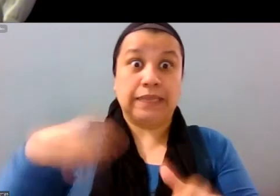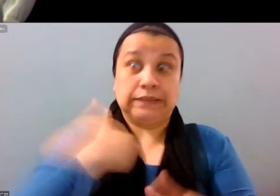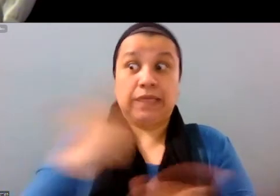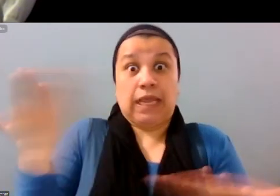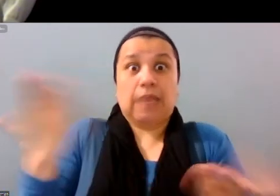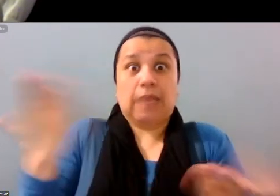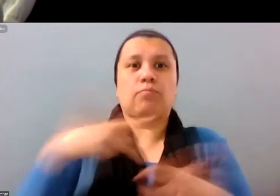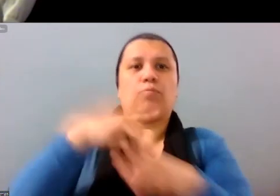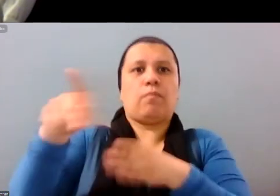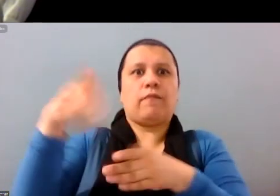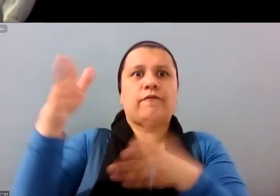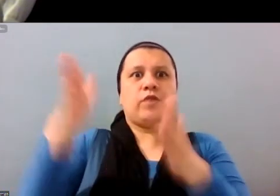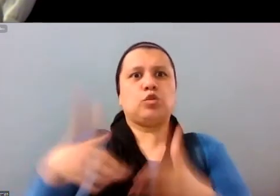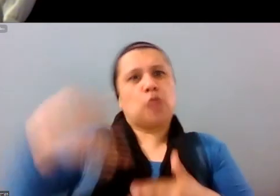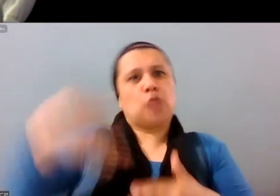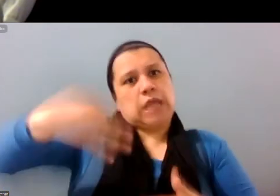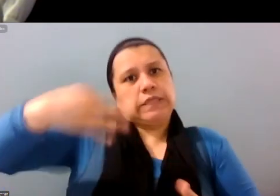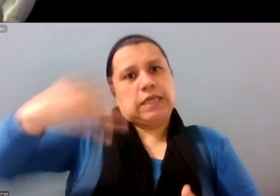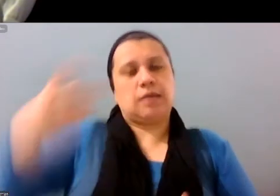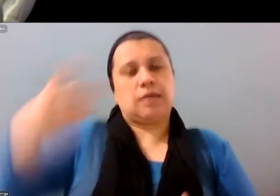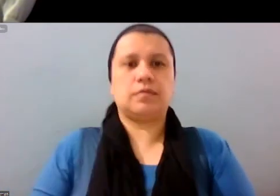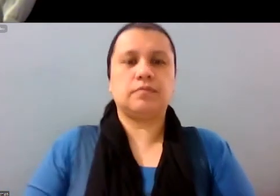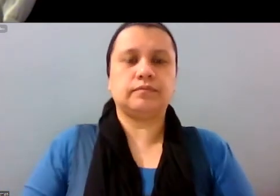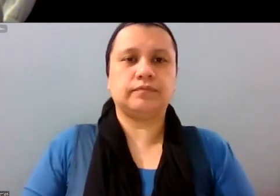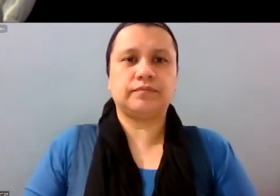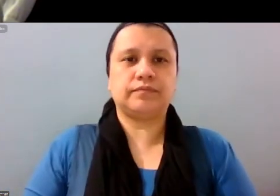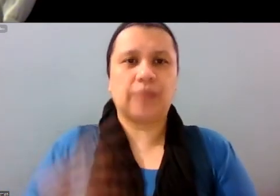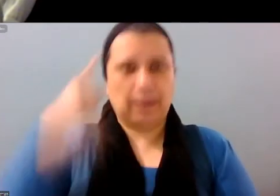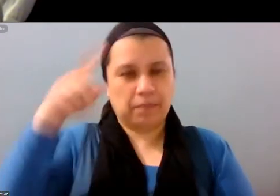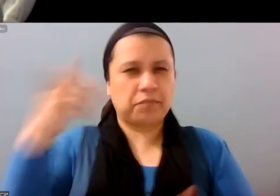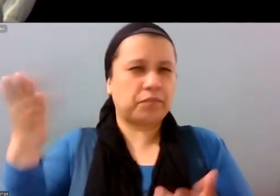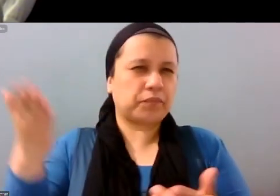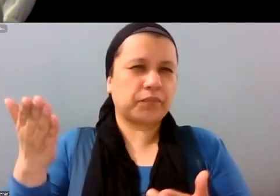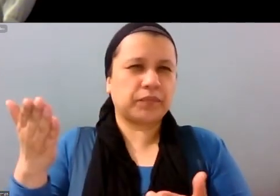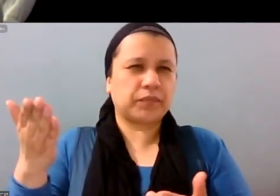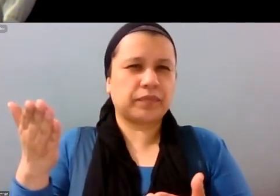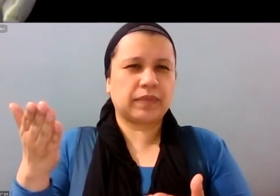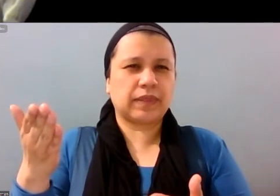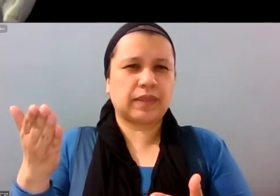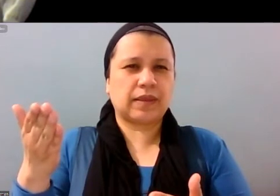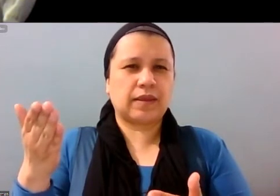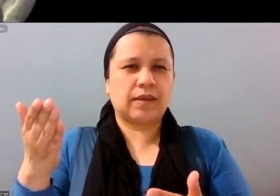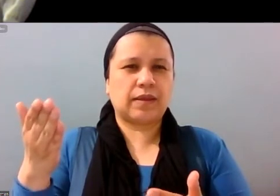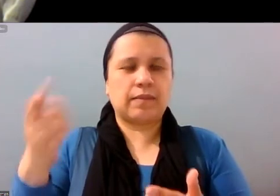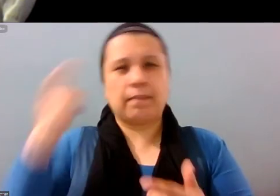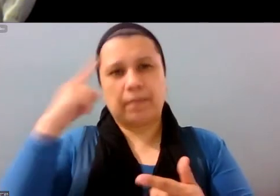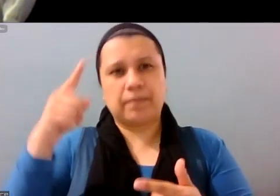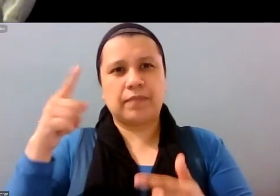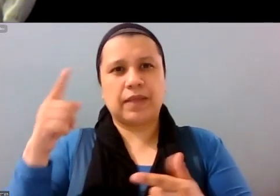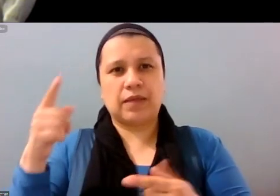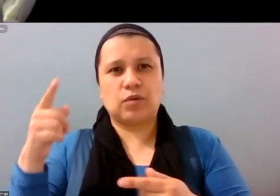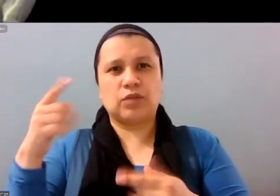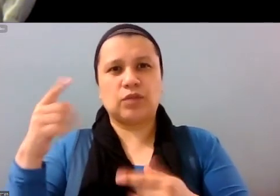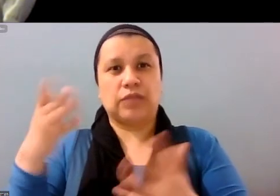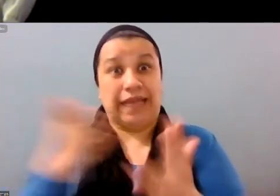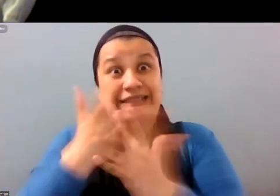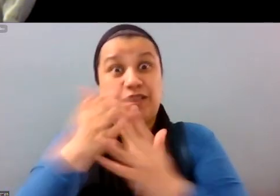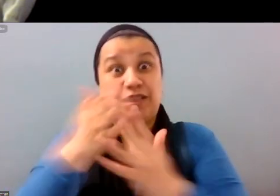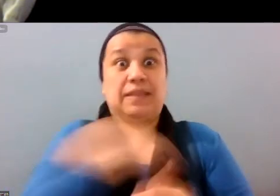de mucha calidad en la formación perdón en el acceso al Ministerio de Educación Pública el otro elemento